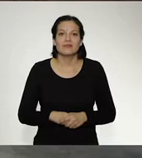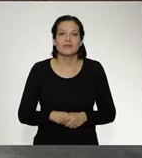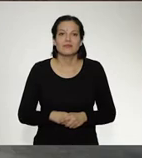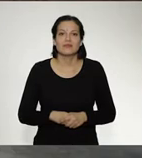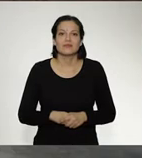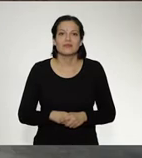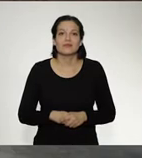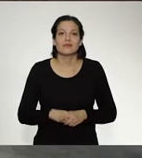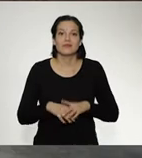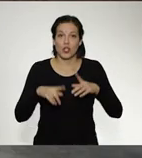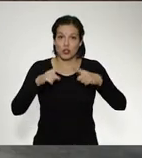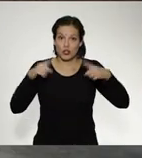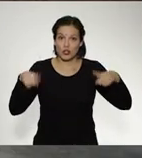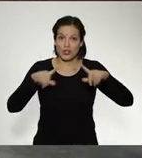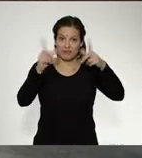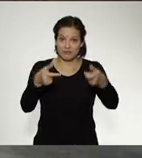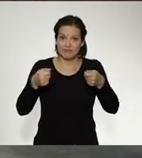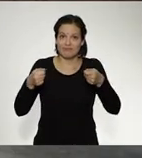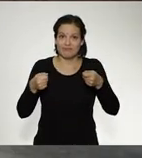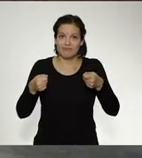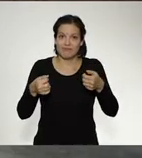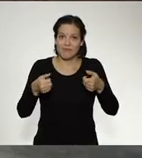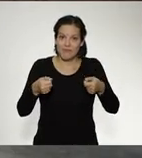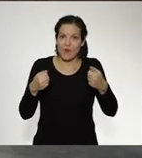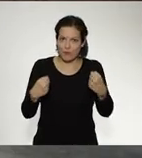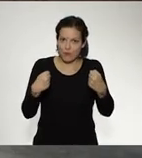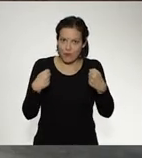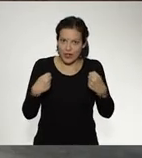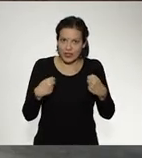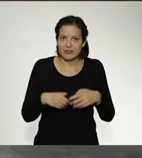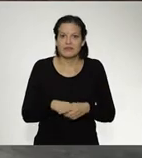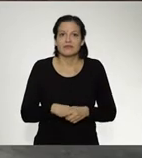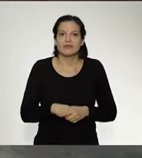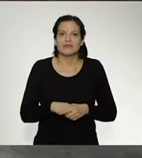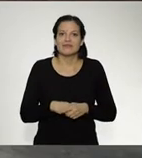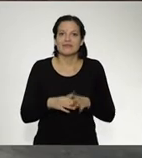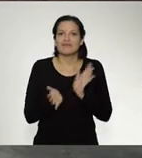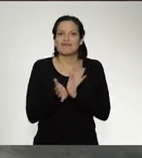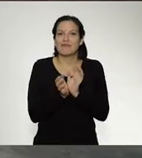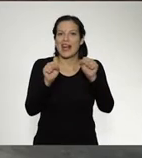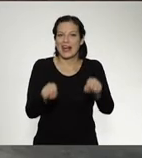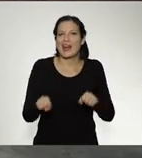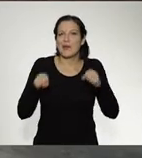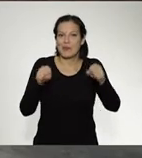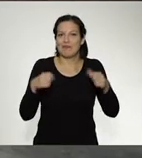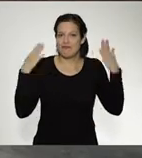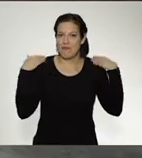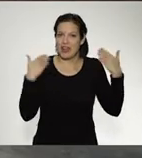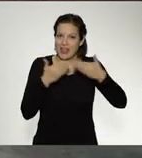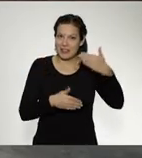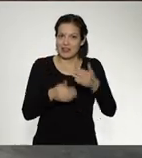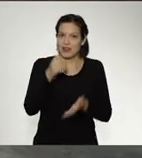agarro la soga, bien fuerte, remo, ¿sí?, espalda derecha, codos hacia